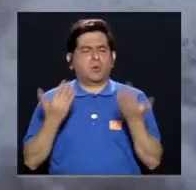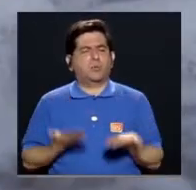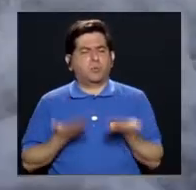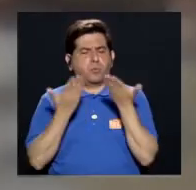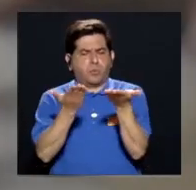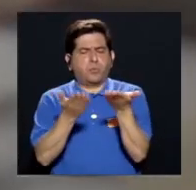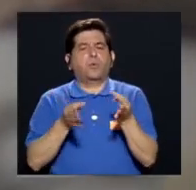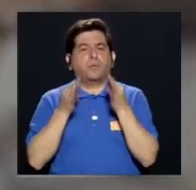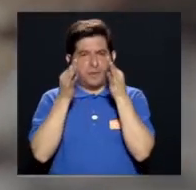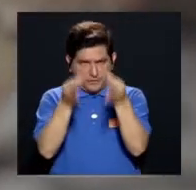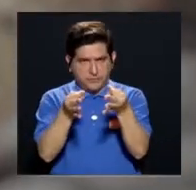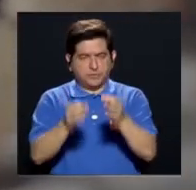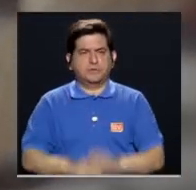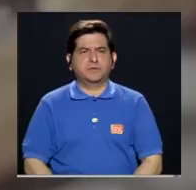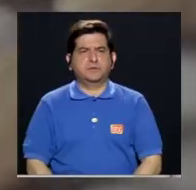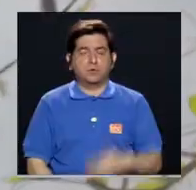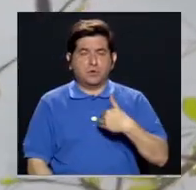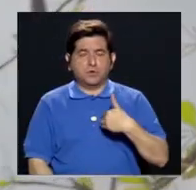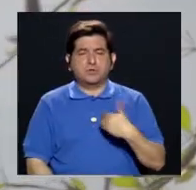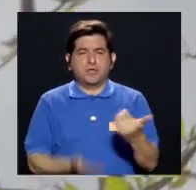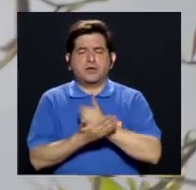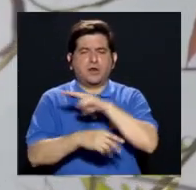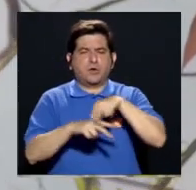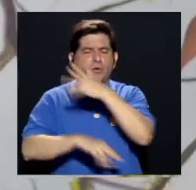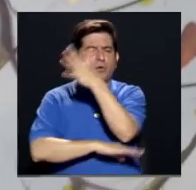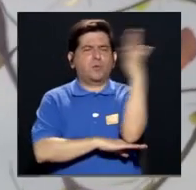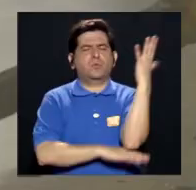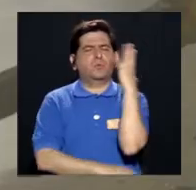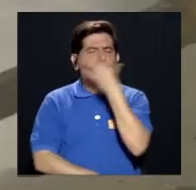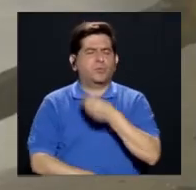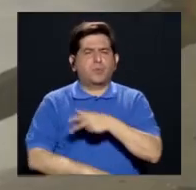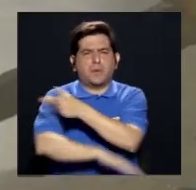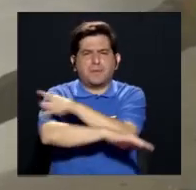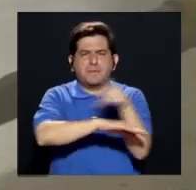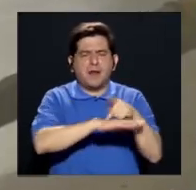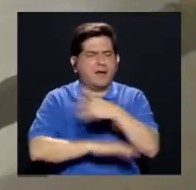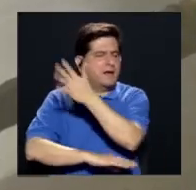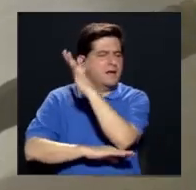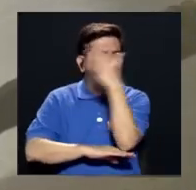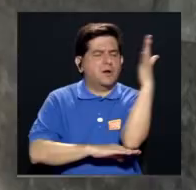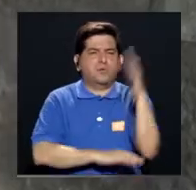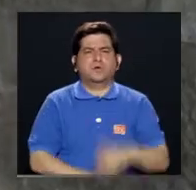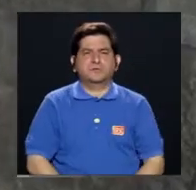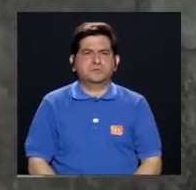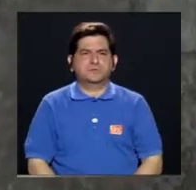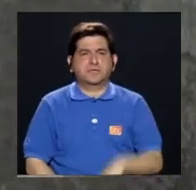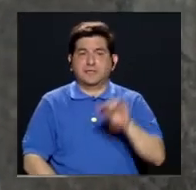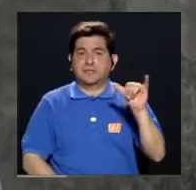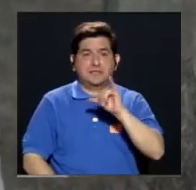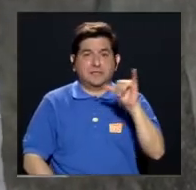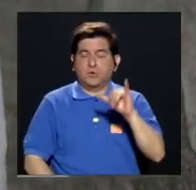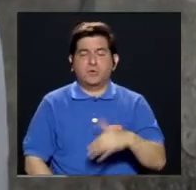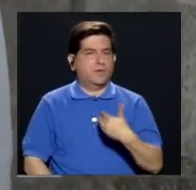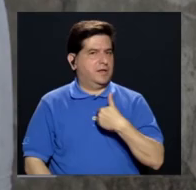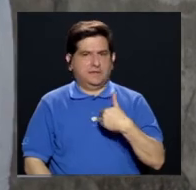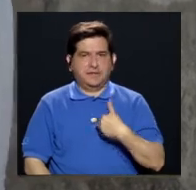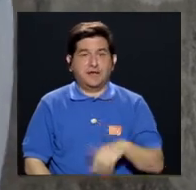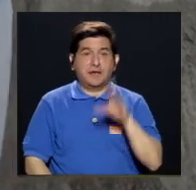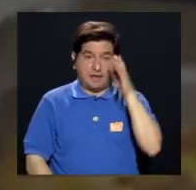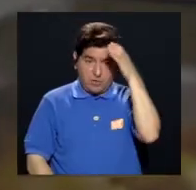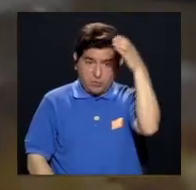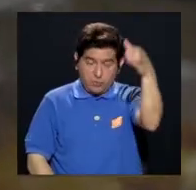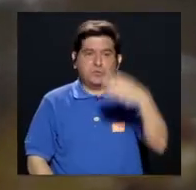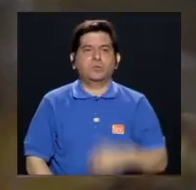ofrecer turísticamente. Tiene recursos naturales preciosos, playas, bosques inigualables, y aparte de eso tiene su